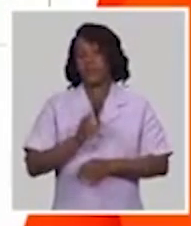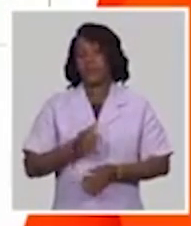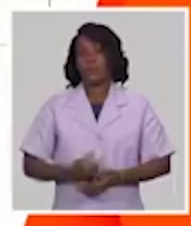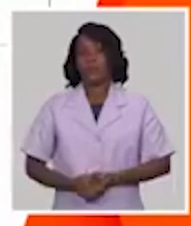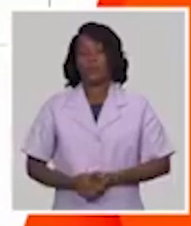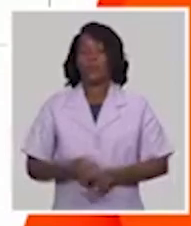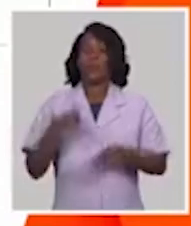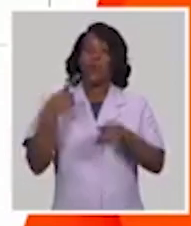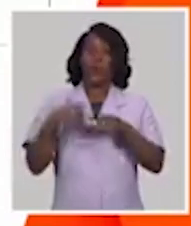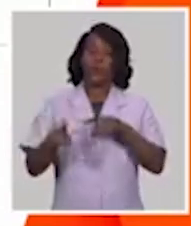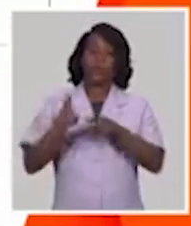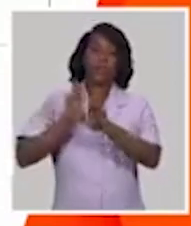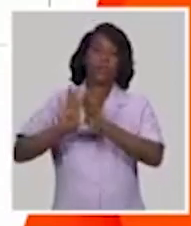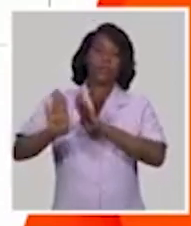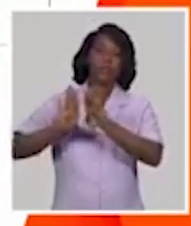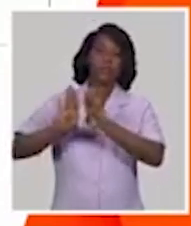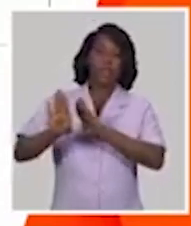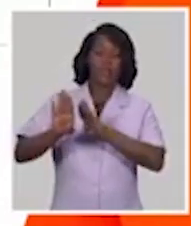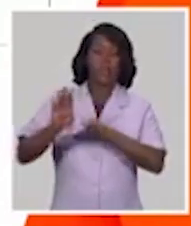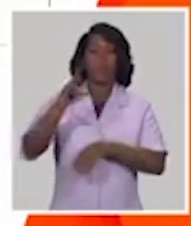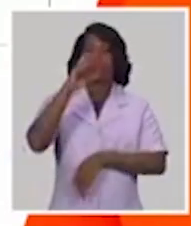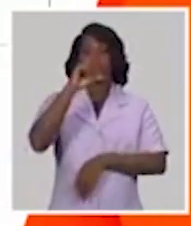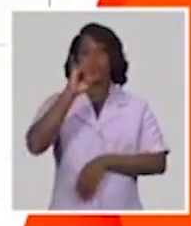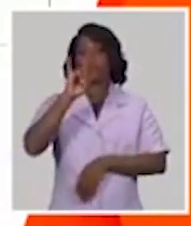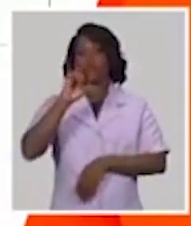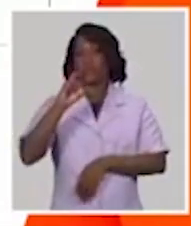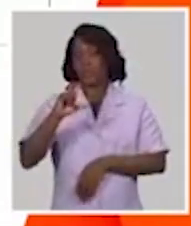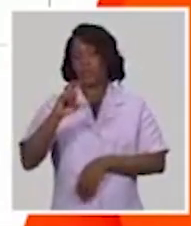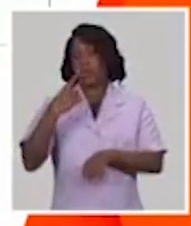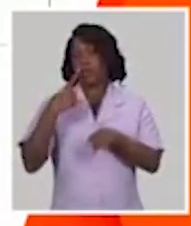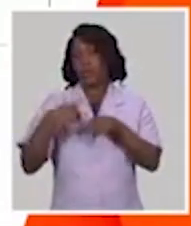recaudadoras de divisas en CUC, los mercados